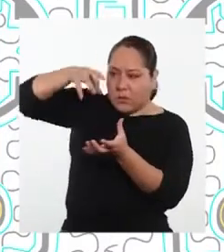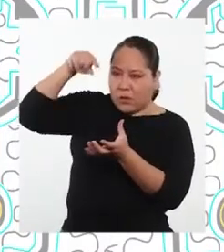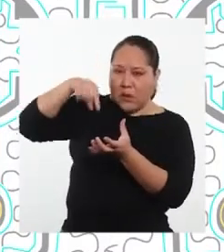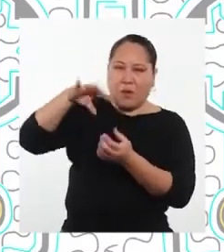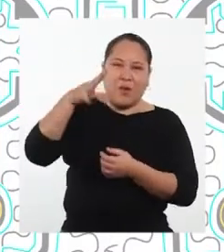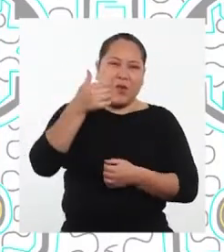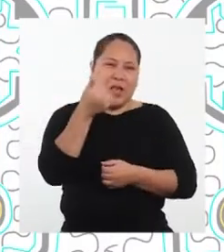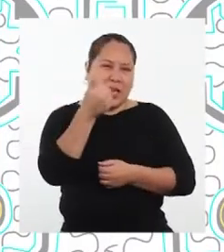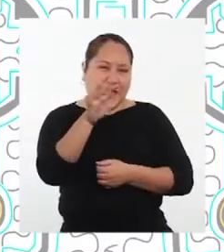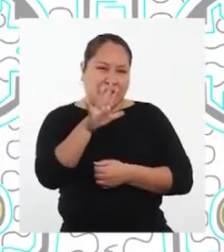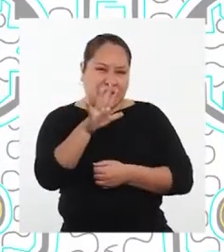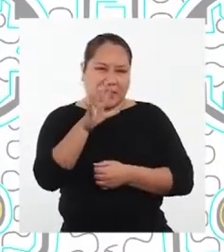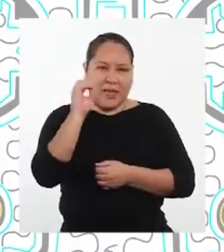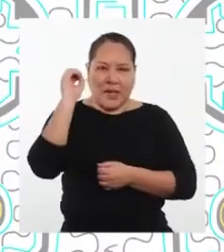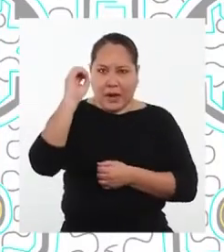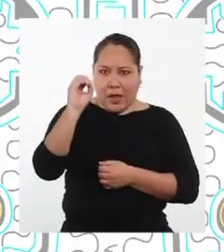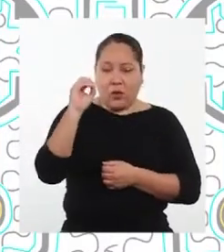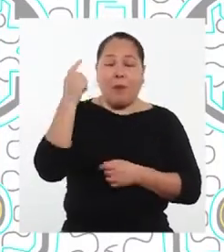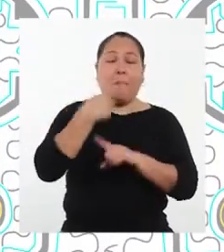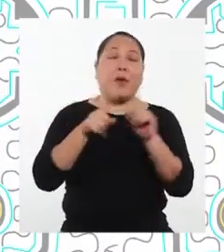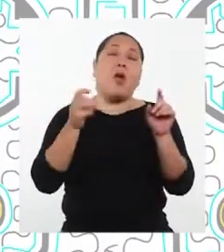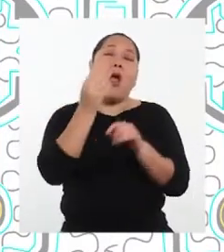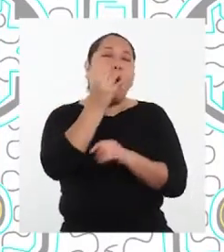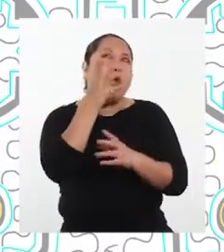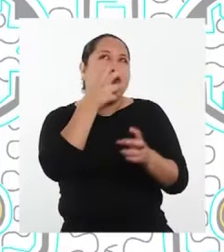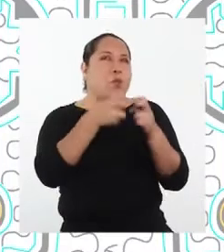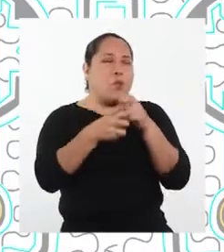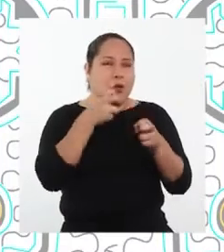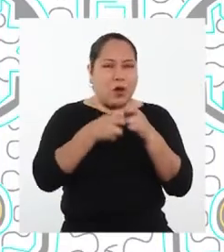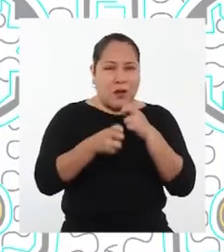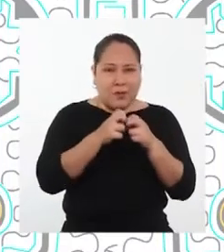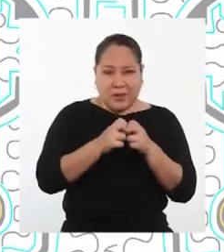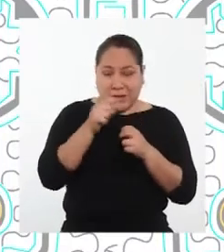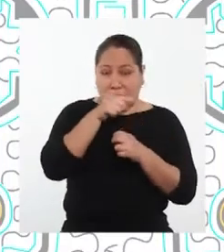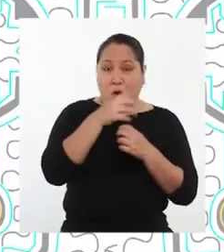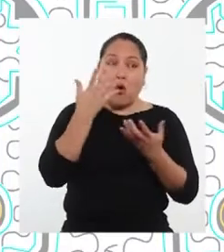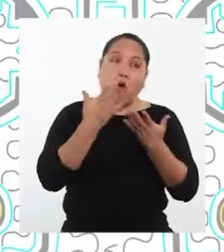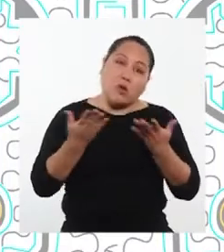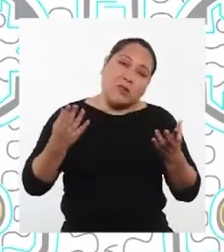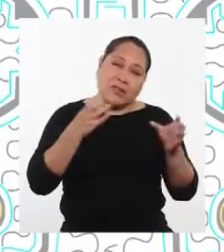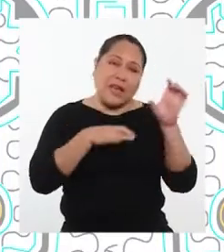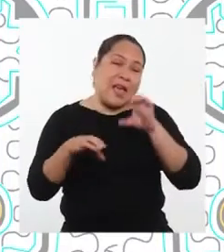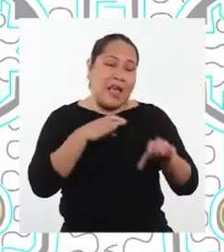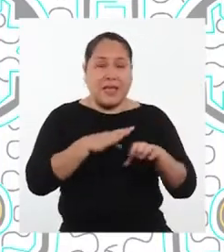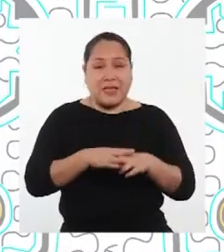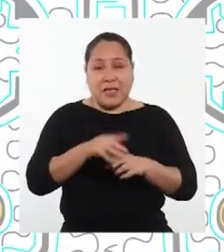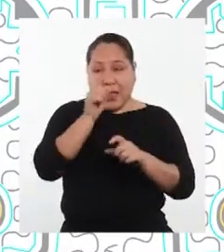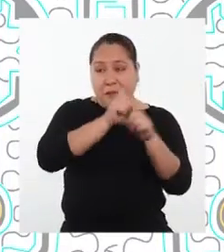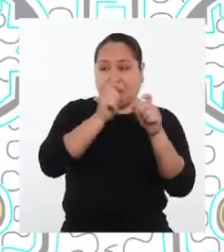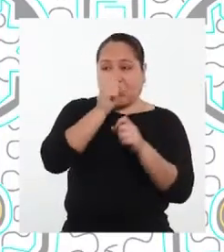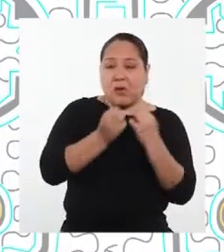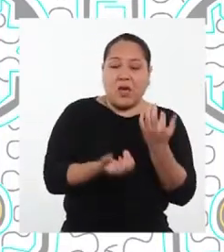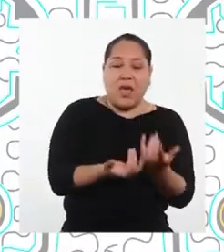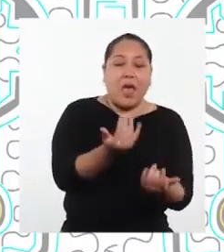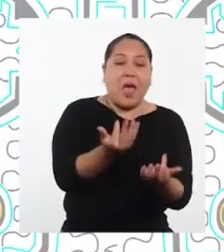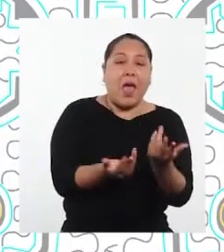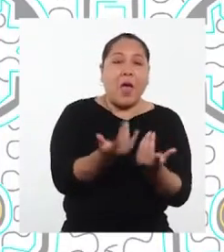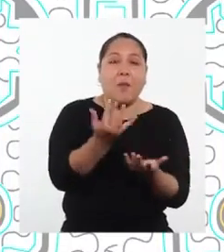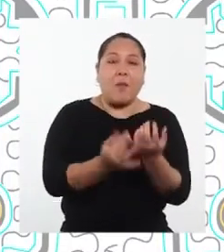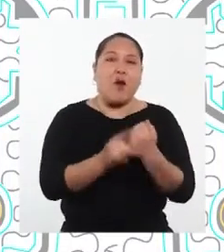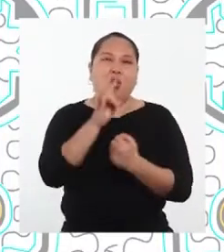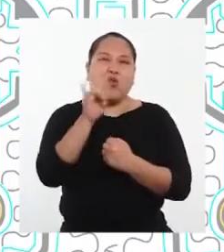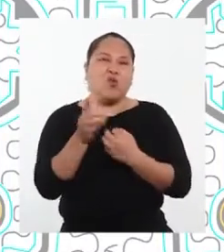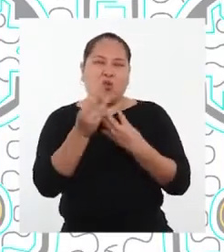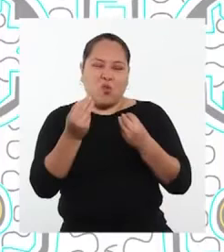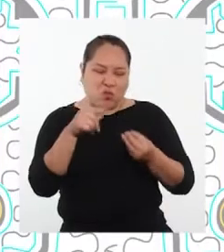de 15 grados Celsius. Pero debido a algunas actividades generadas por los humanos, como la quema de combustibles fósiles o el uso